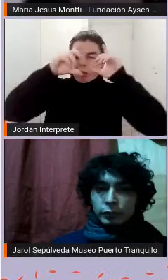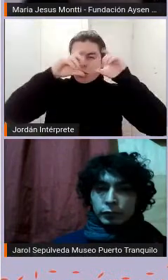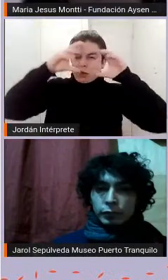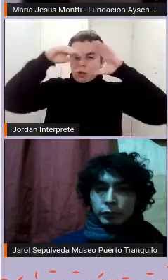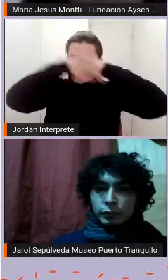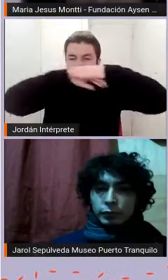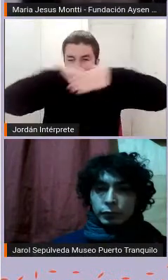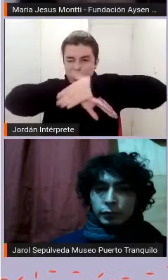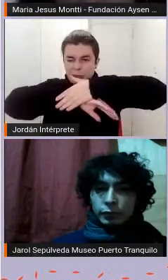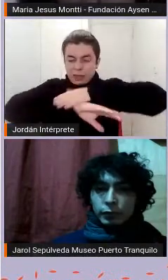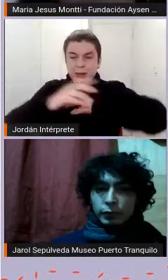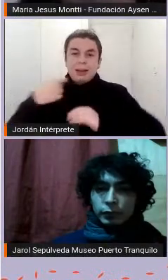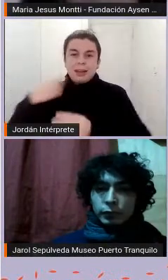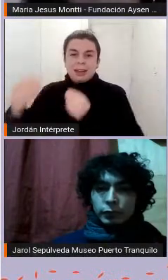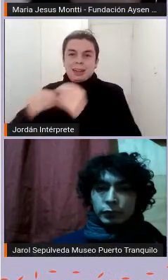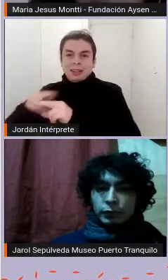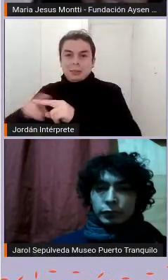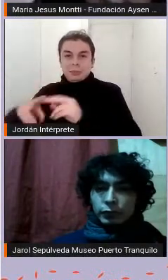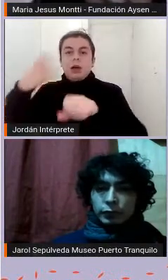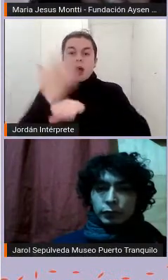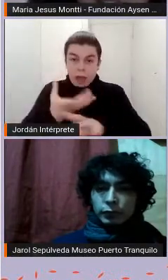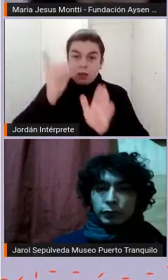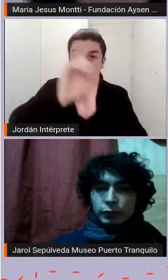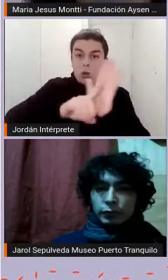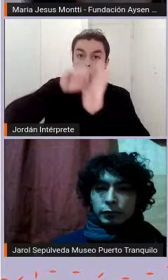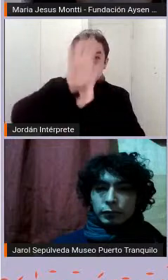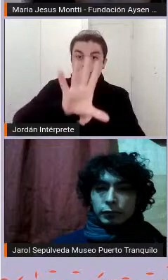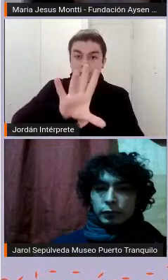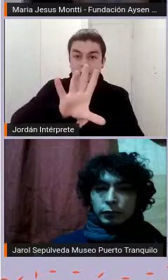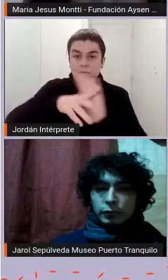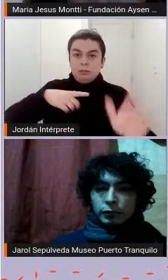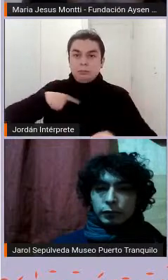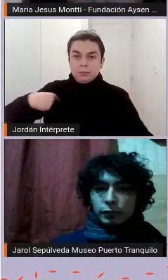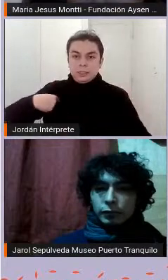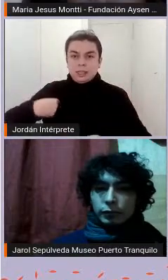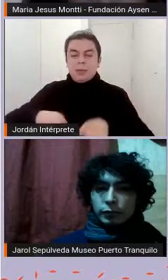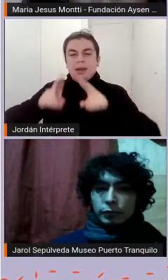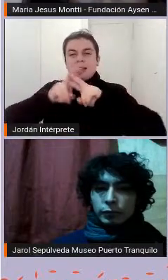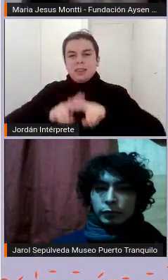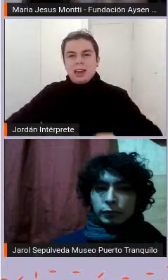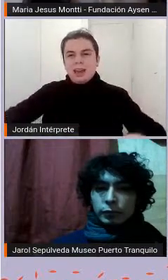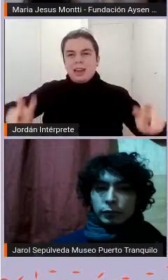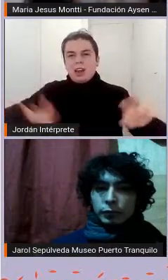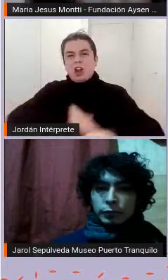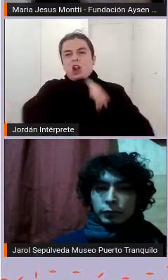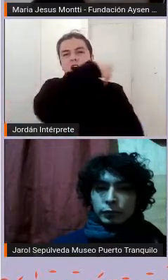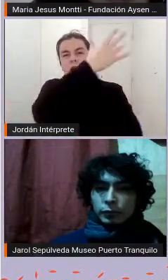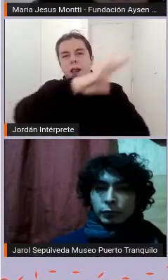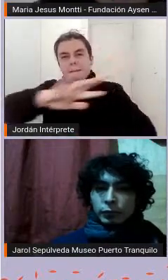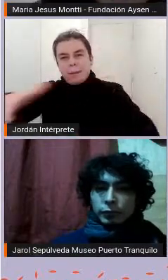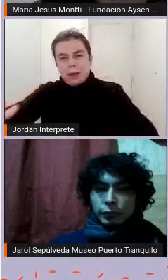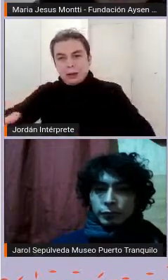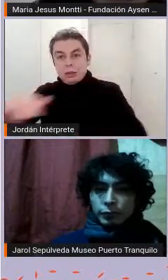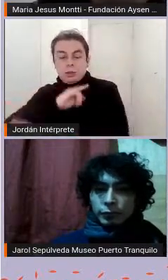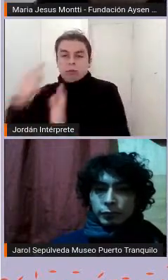de cámara, porque tenemos un documental que se llama Tranquilo al Mar, que luego también se los voy a compartir.